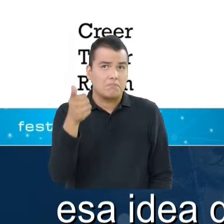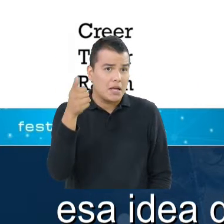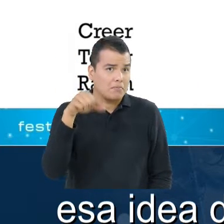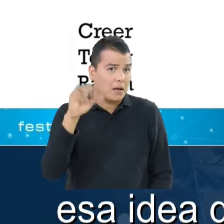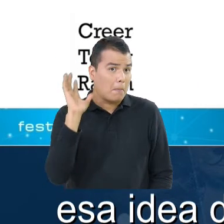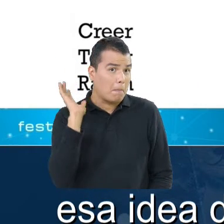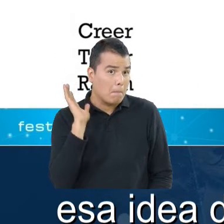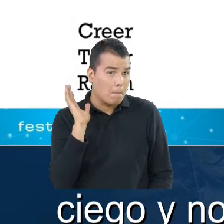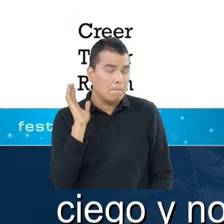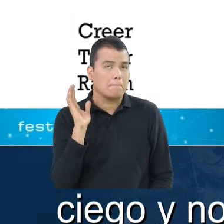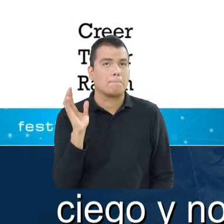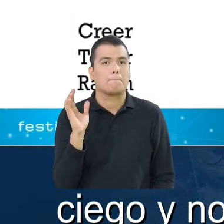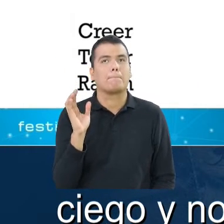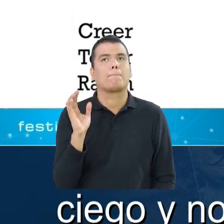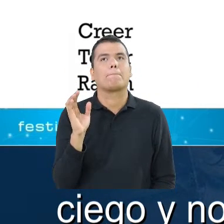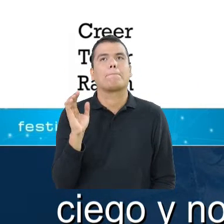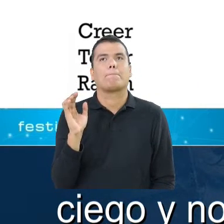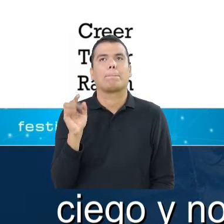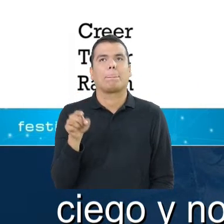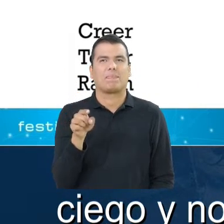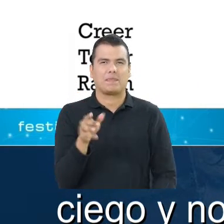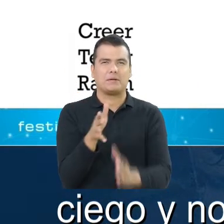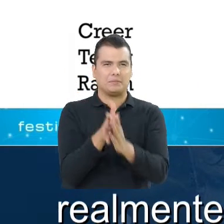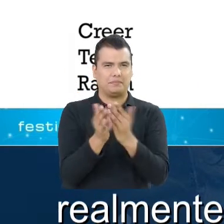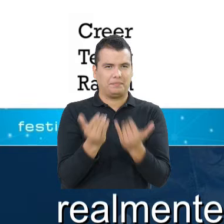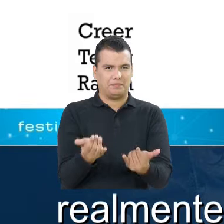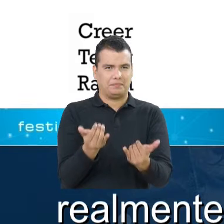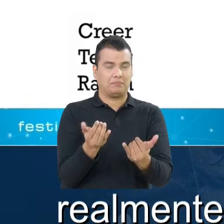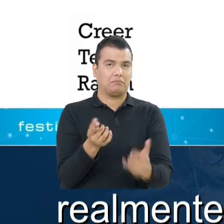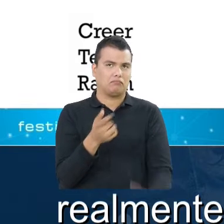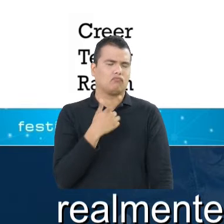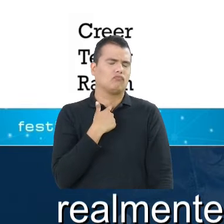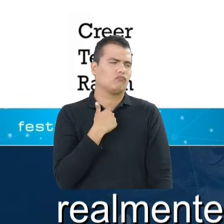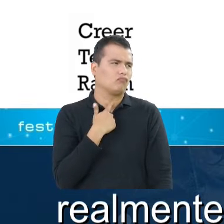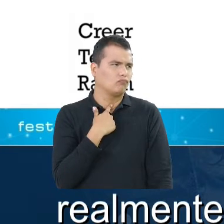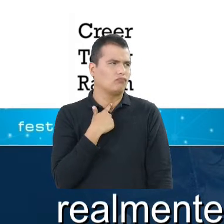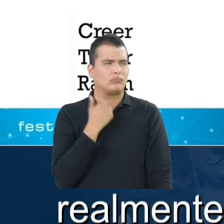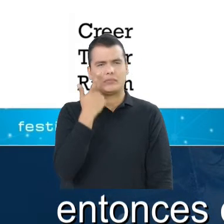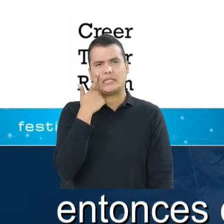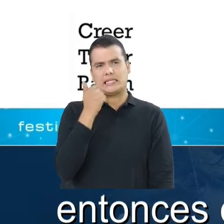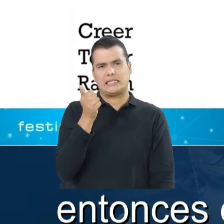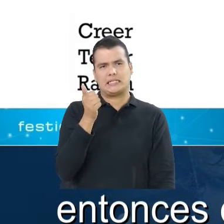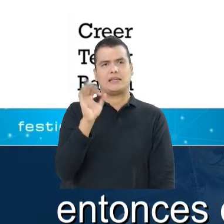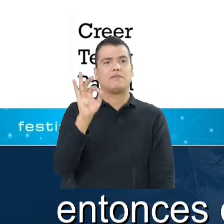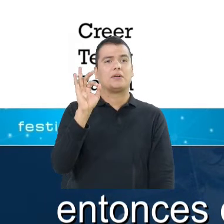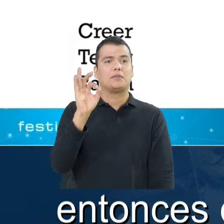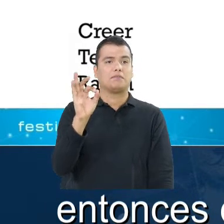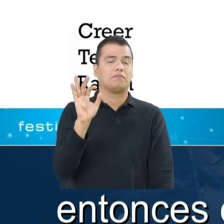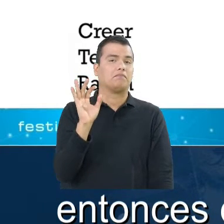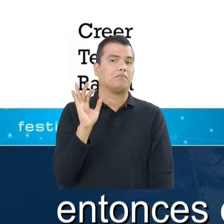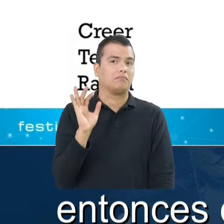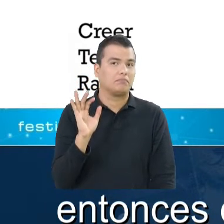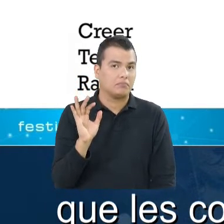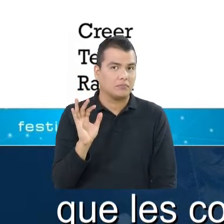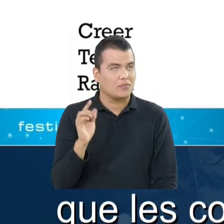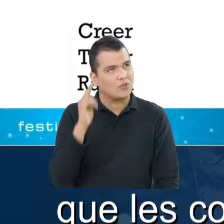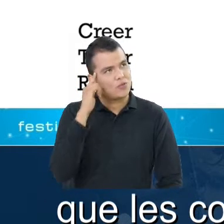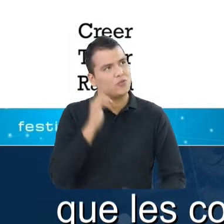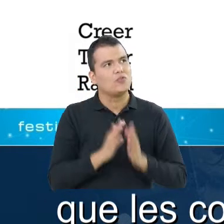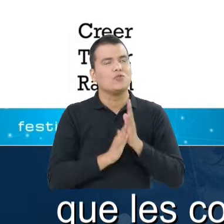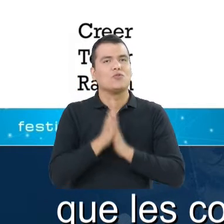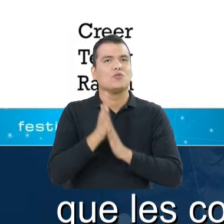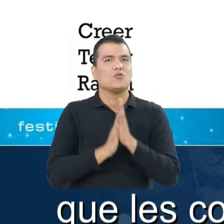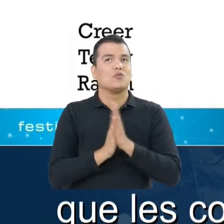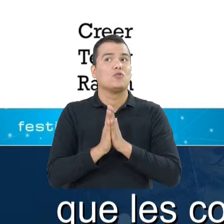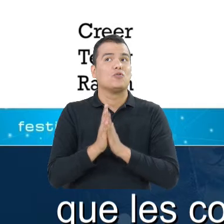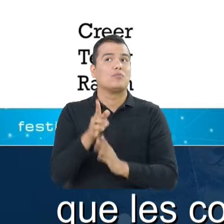o no. Entonces, en el caso de la historia que les conté, nos gustó, nos pareció la locura, como nos gustó a nosotros, pensamos que le iba a gustar